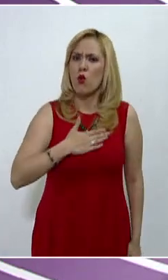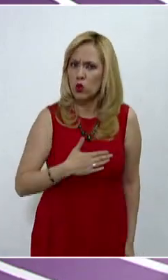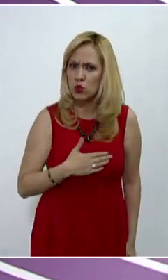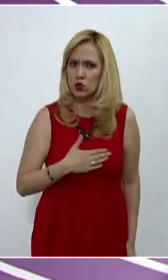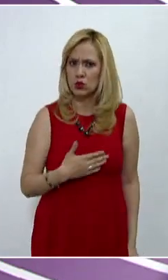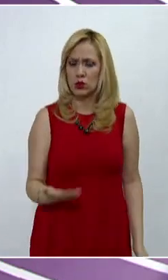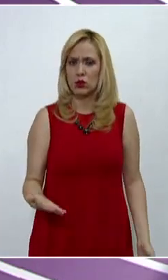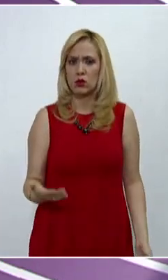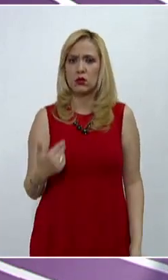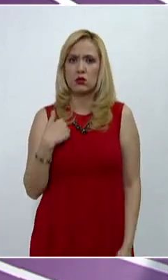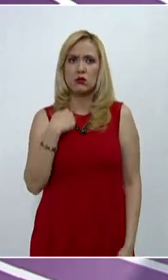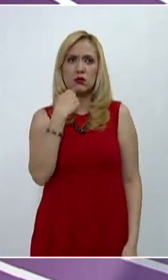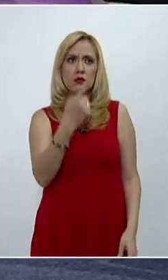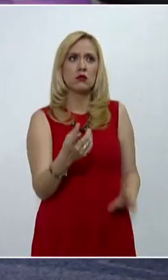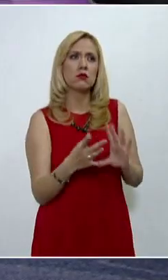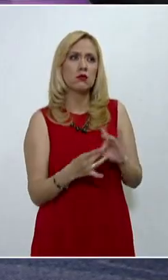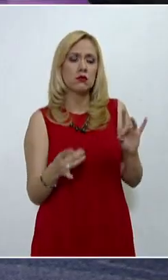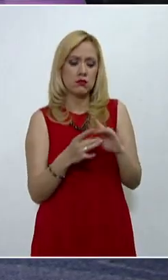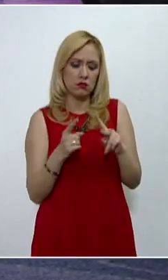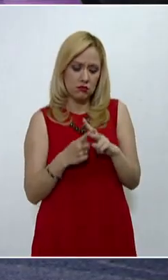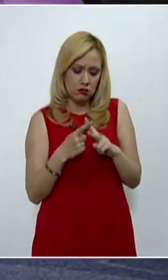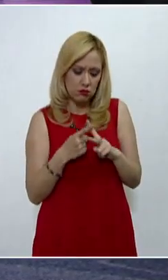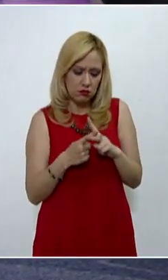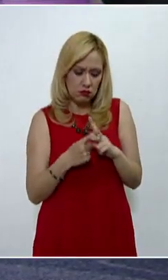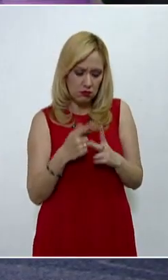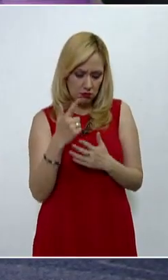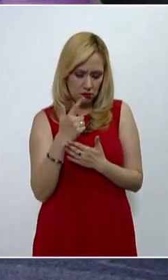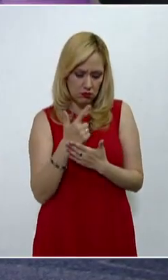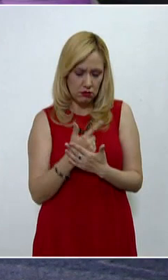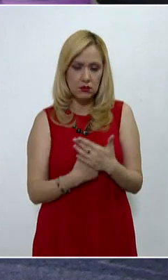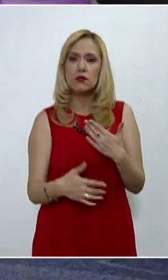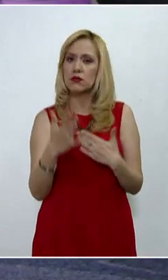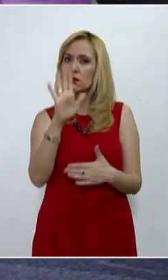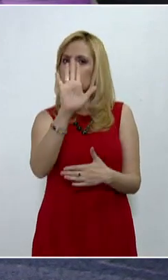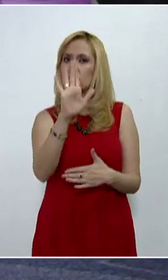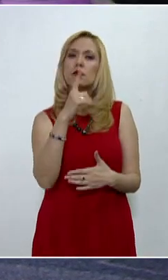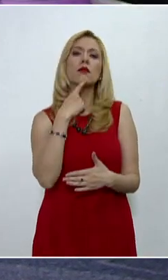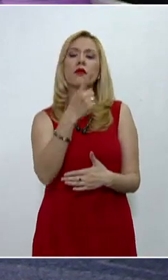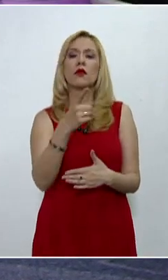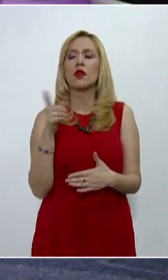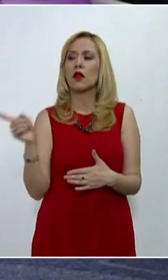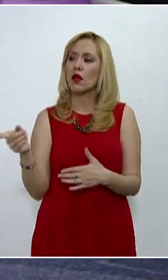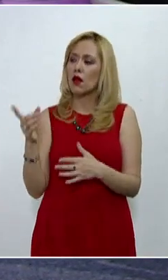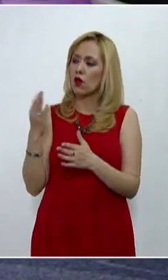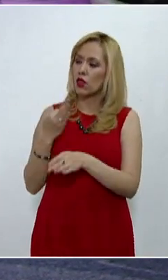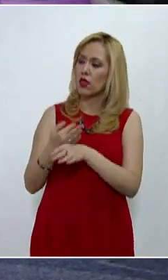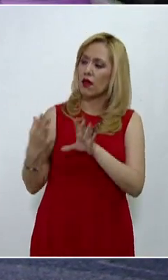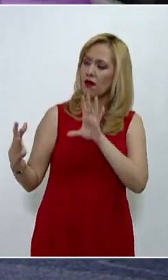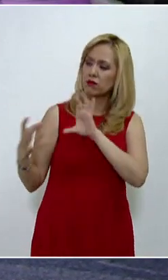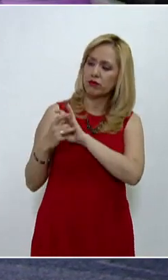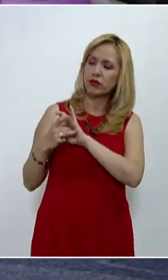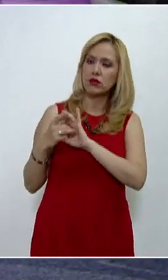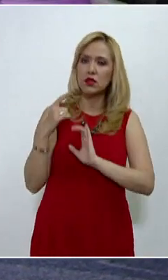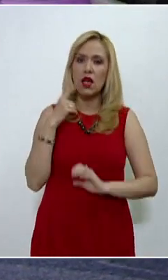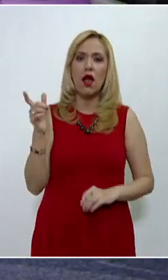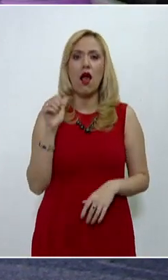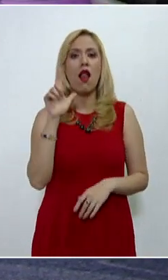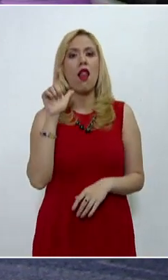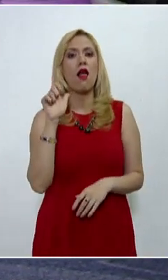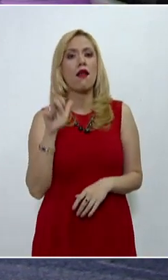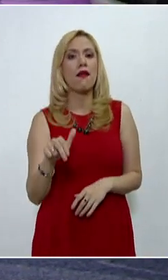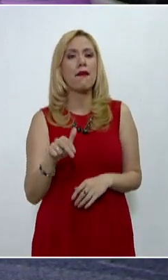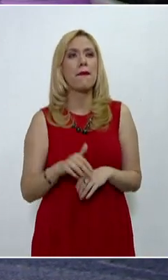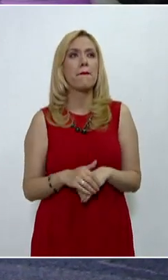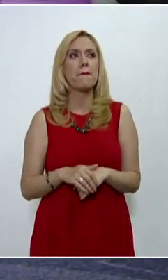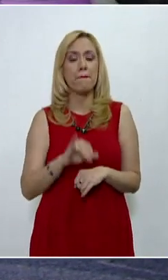algunos detalles ya así como estadísticos como para apoyar la idea de Alan, ¿no? O sea, el caso es que